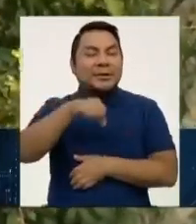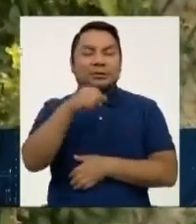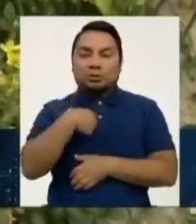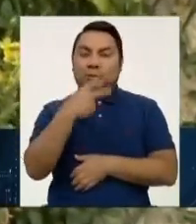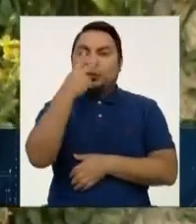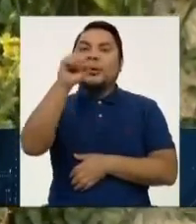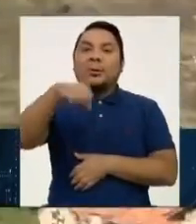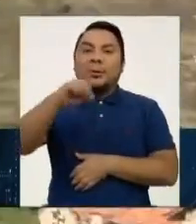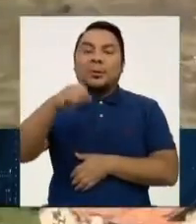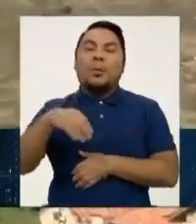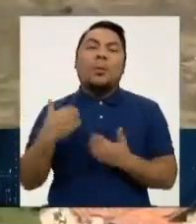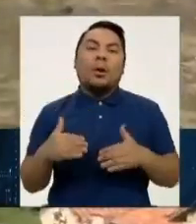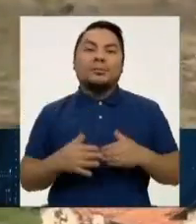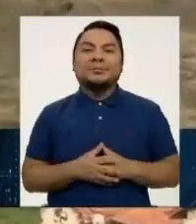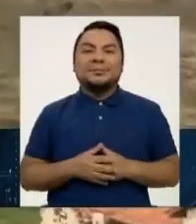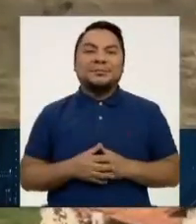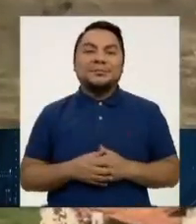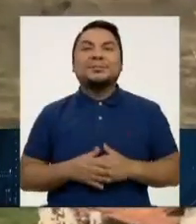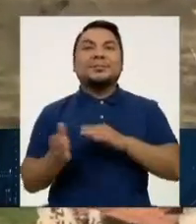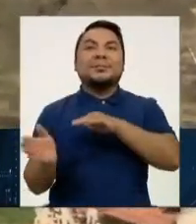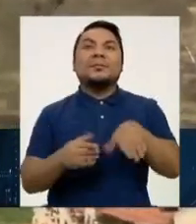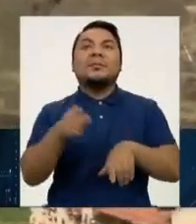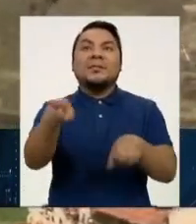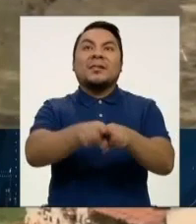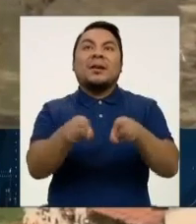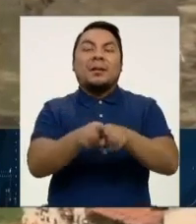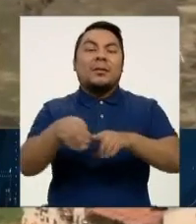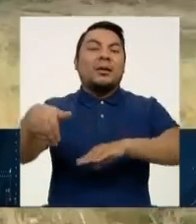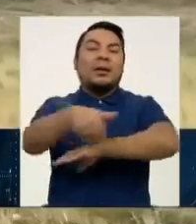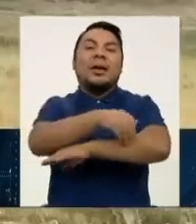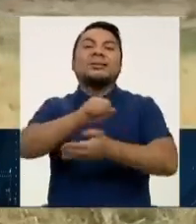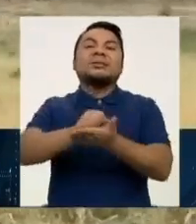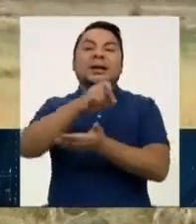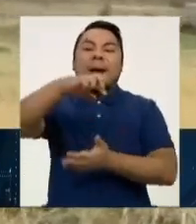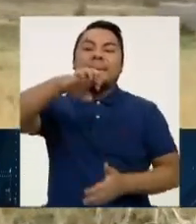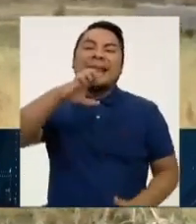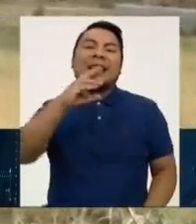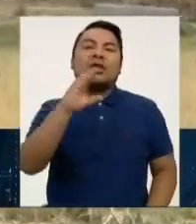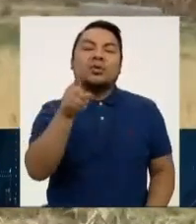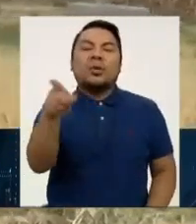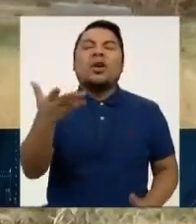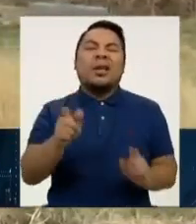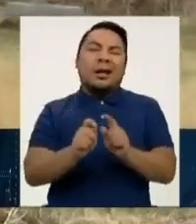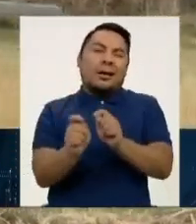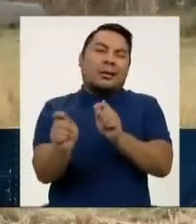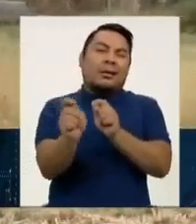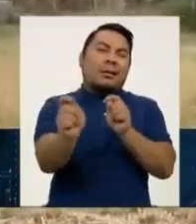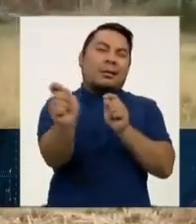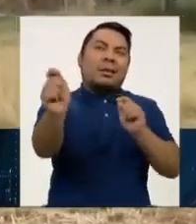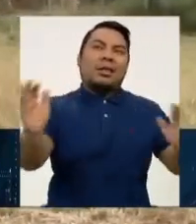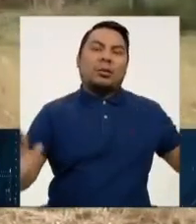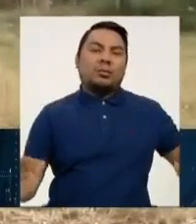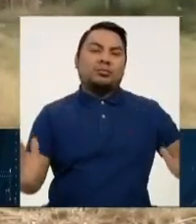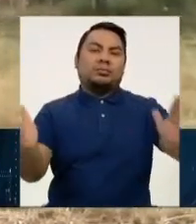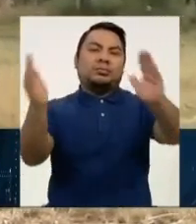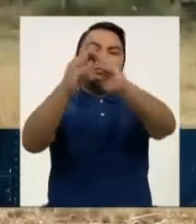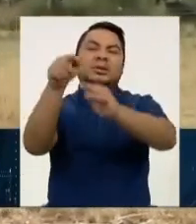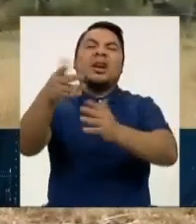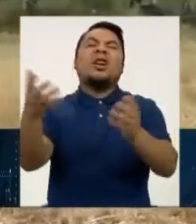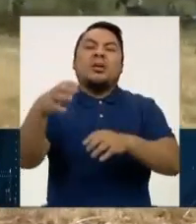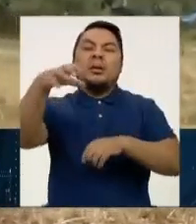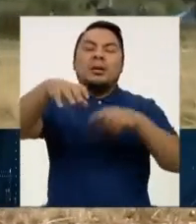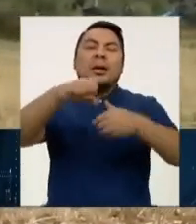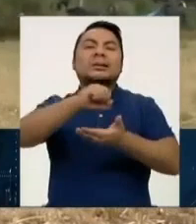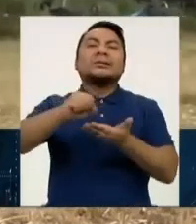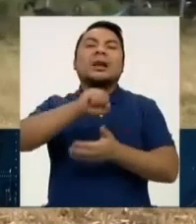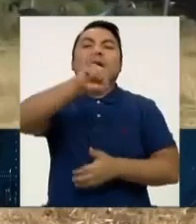Así es, así es. La localidad de San Pedro de Sulcán está ubicada a 3.800 metros de altura y pertenece al distrito de